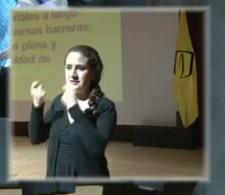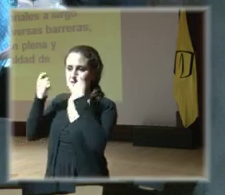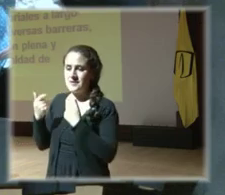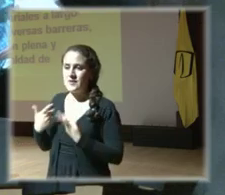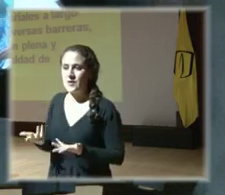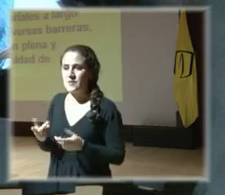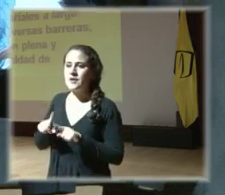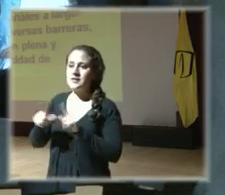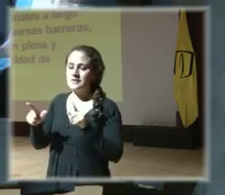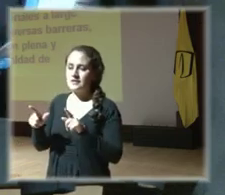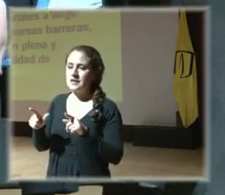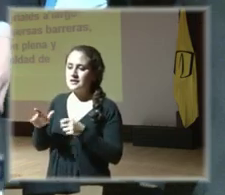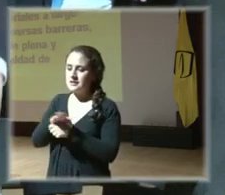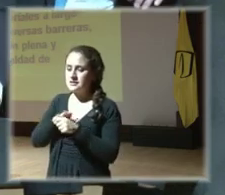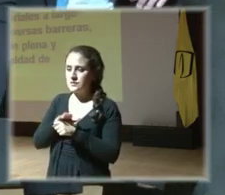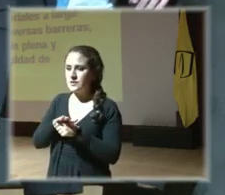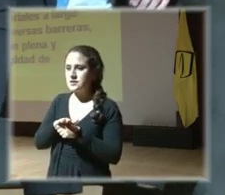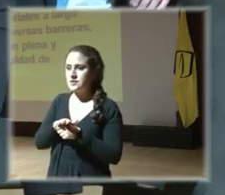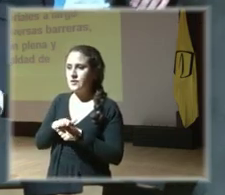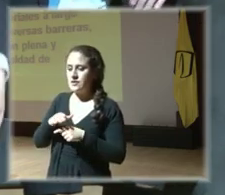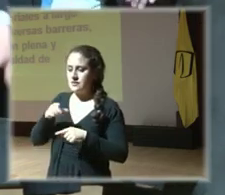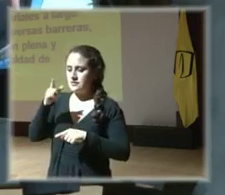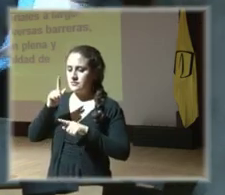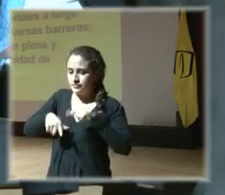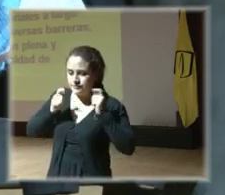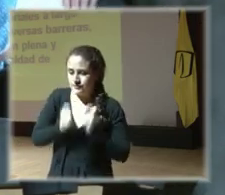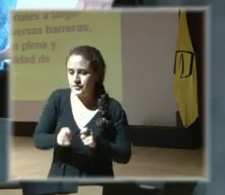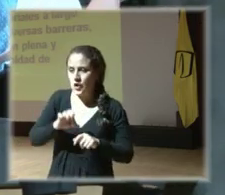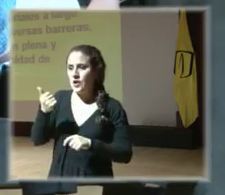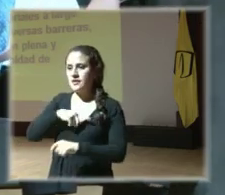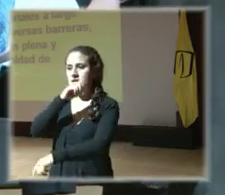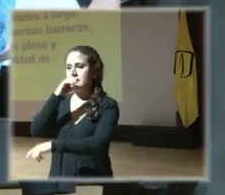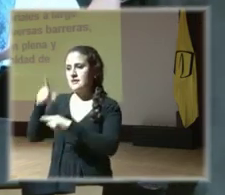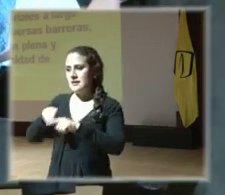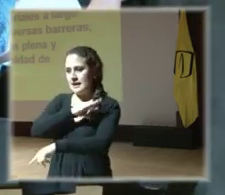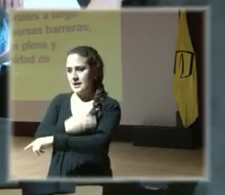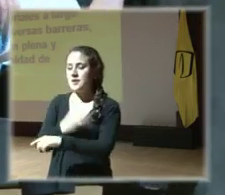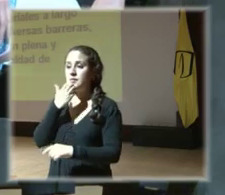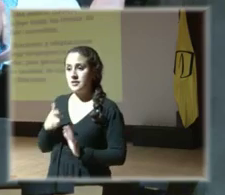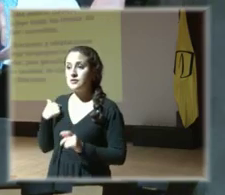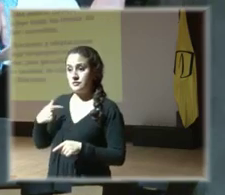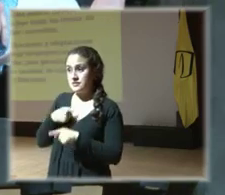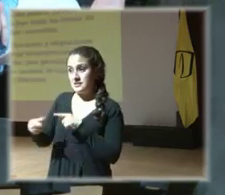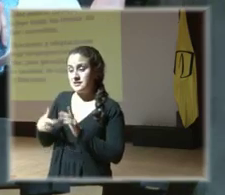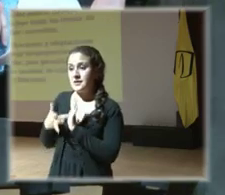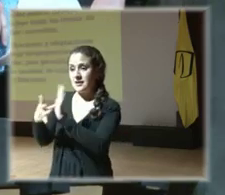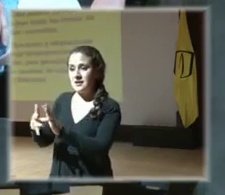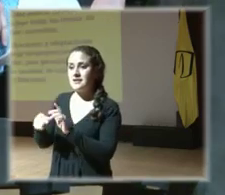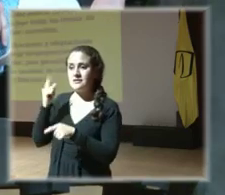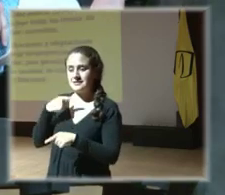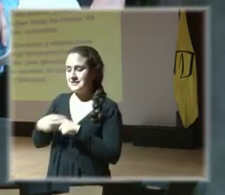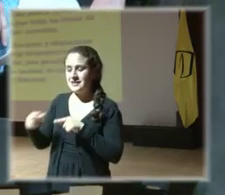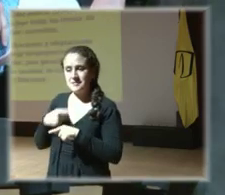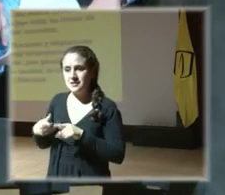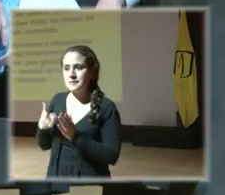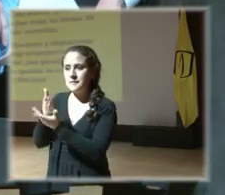de incapacidad. Entonces, de hecho, nosotros vamos a la cárcel modelo todas las semanas y en la cárcel modelo